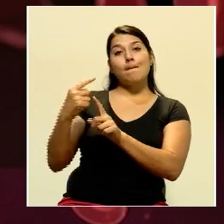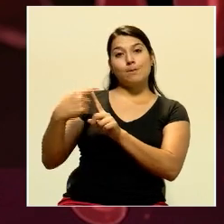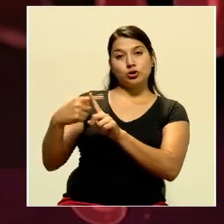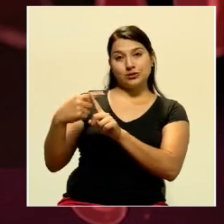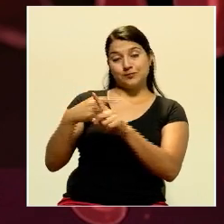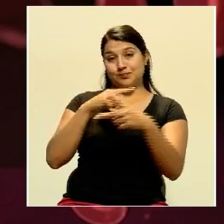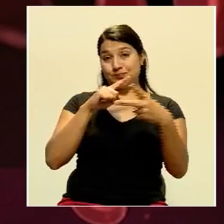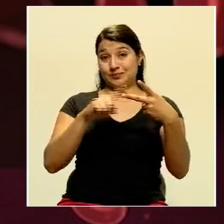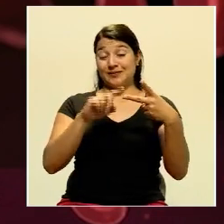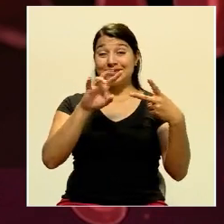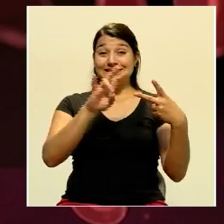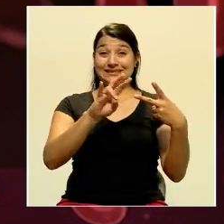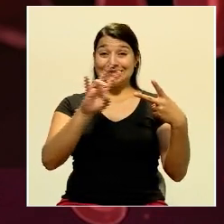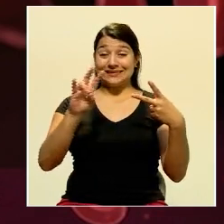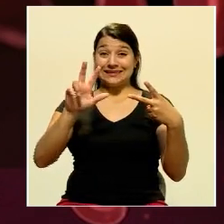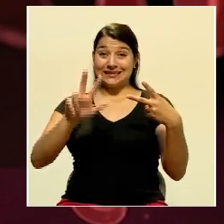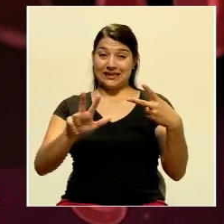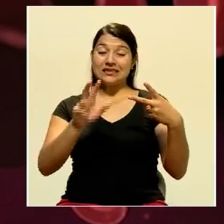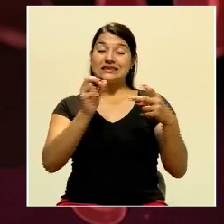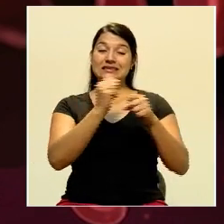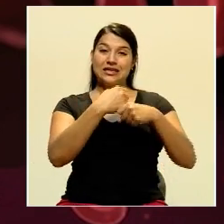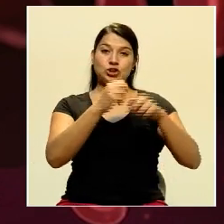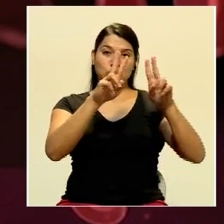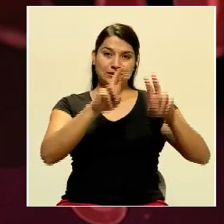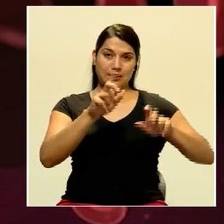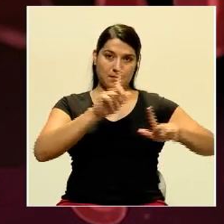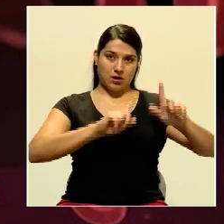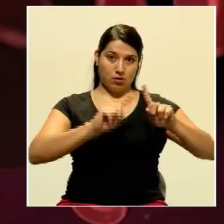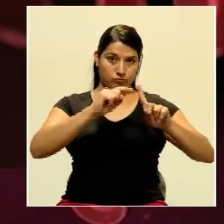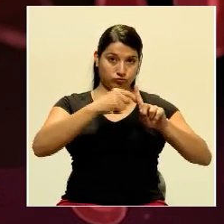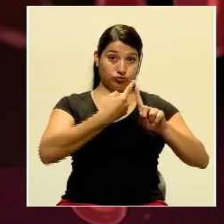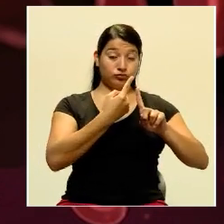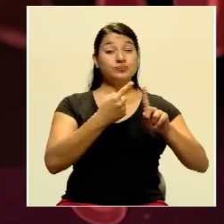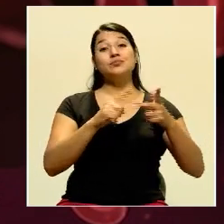y 773 por laboratorio, para un total de